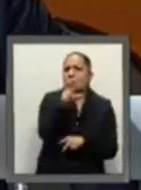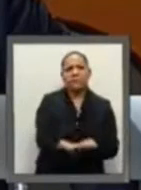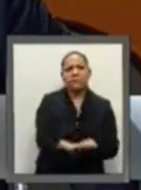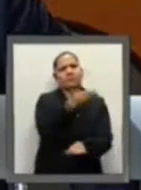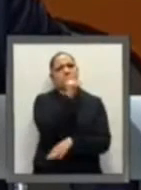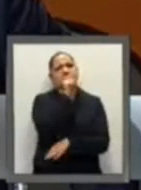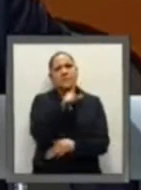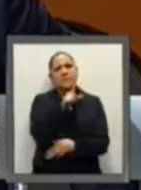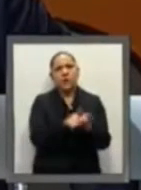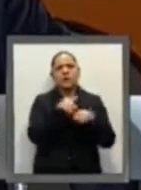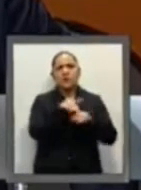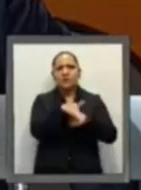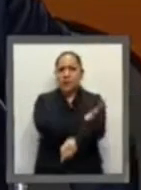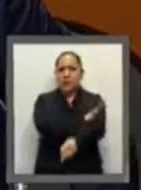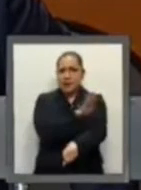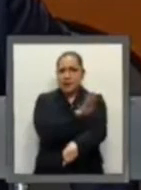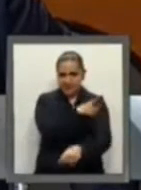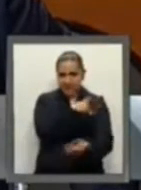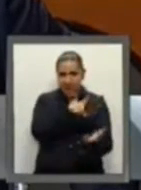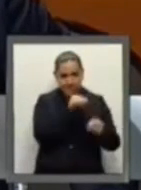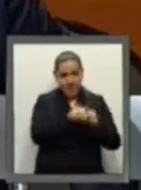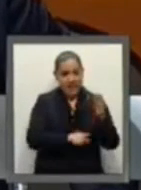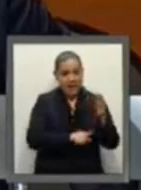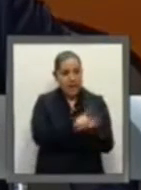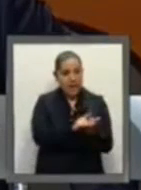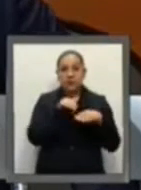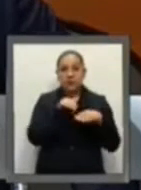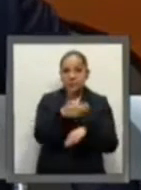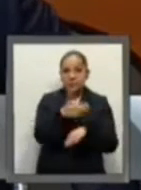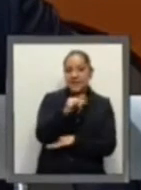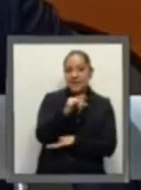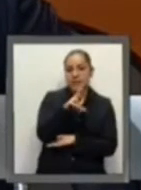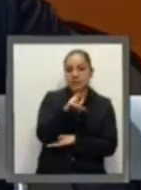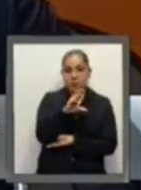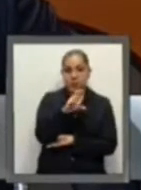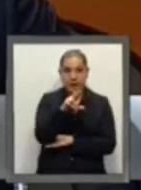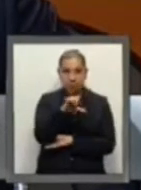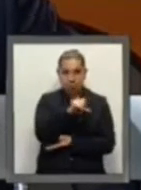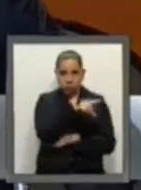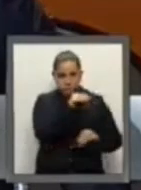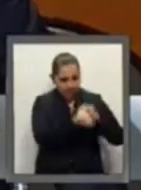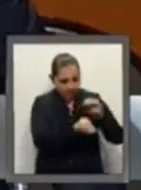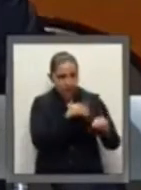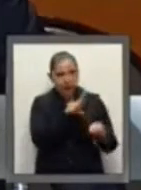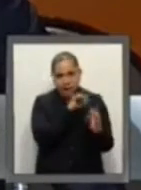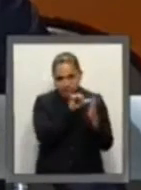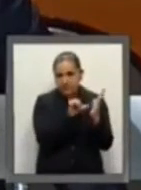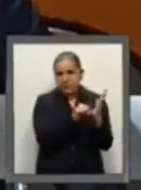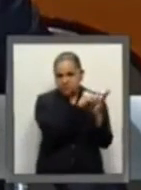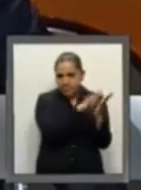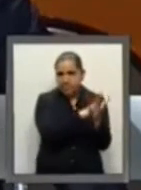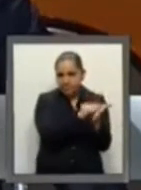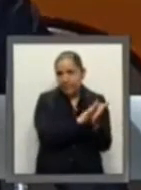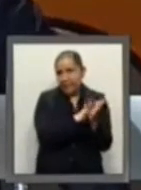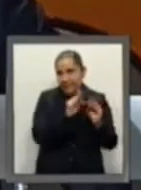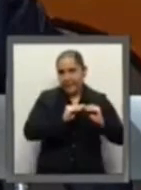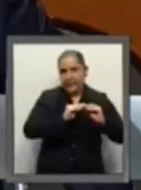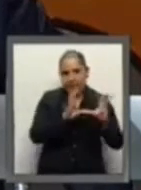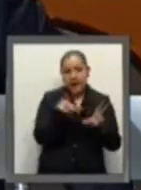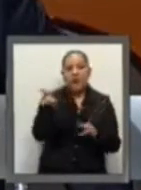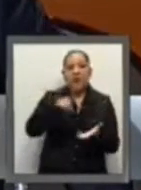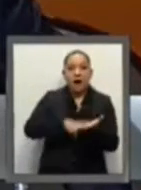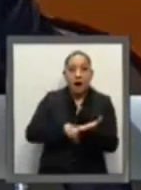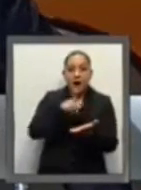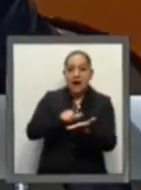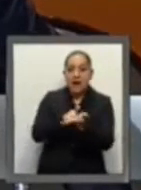transitorio de la ley de hidrocarburos y que la nunca defendida porque nadie la va a defender la reforma